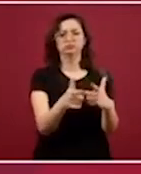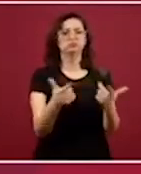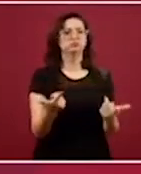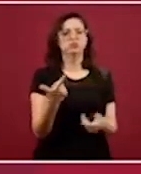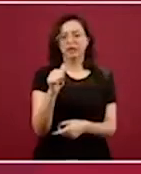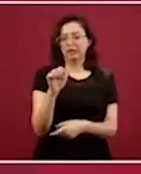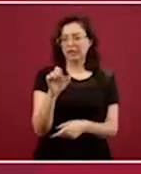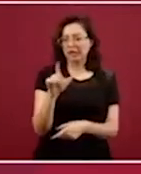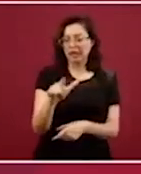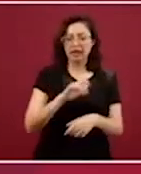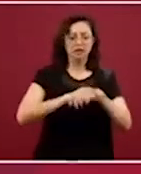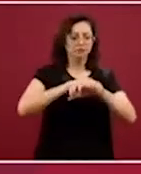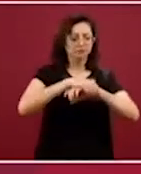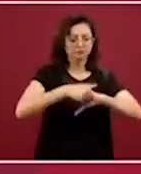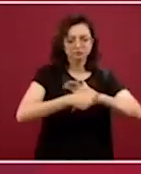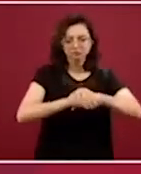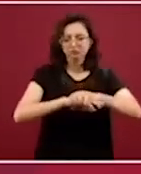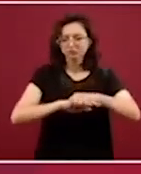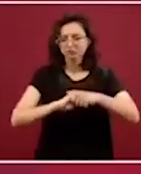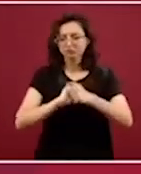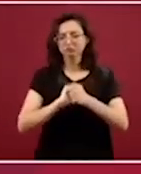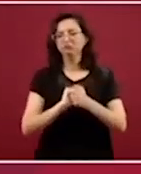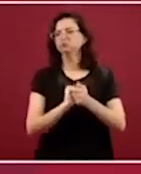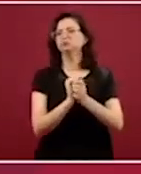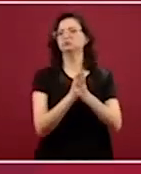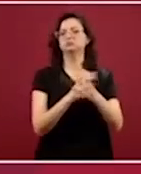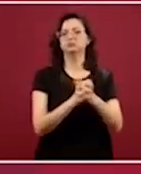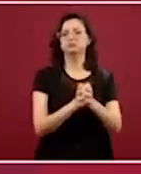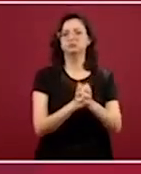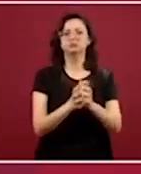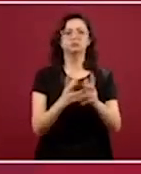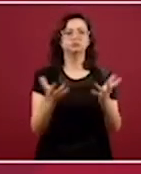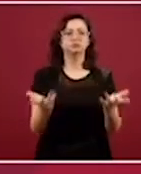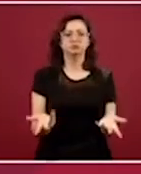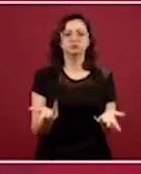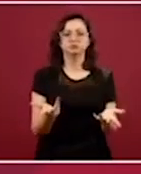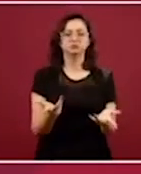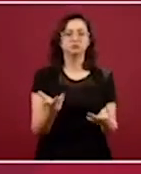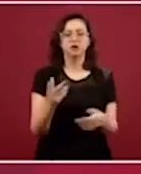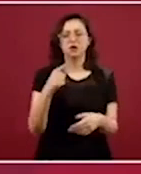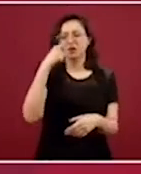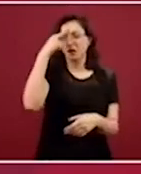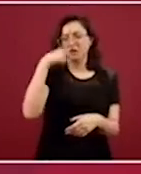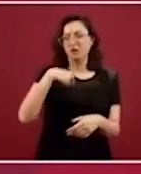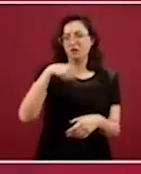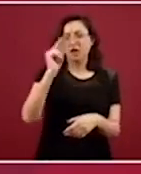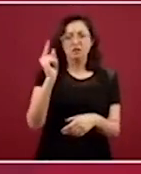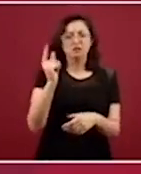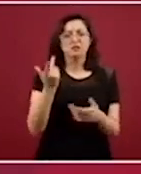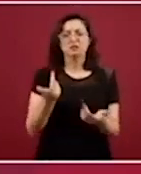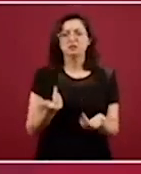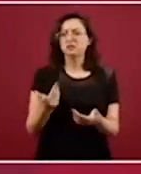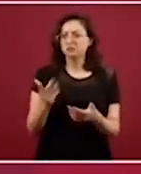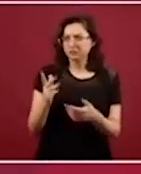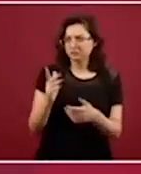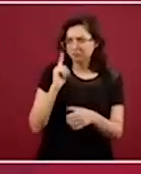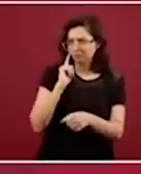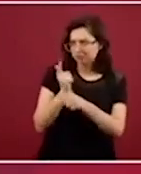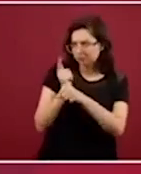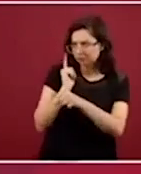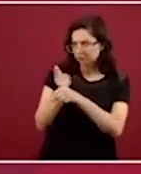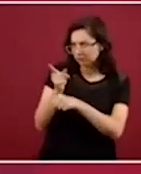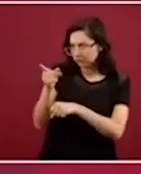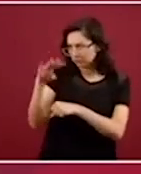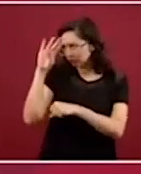desinfectantes en los puntos de entrada, un filtro básico que se ejecuta muy rápido y nos permite discriminar quién puede o no tener